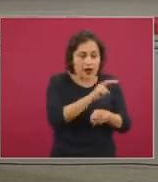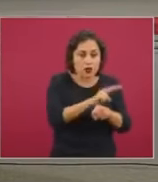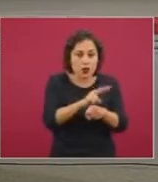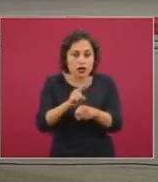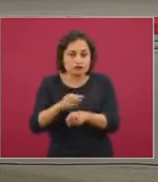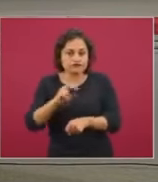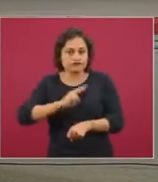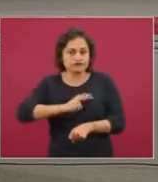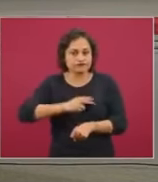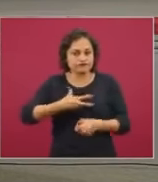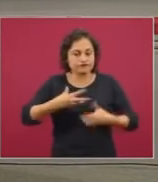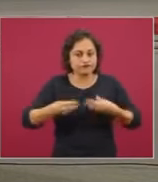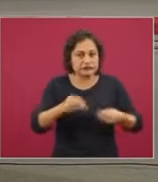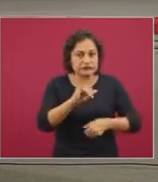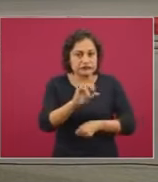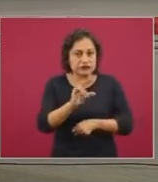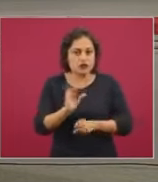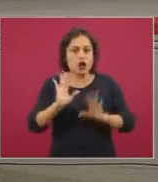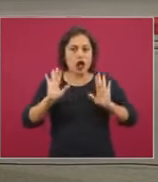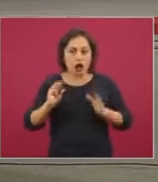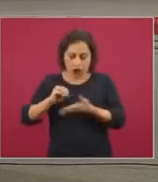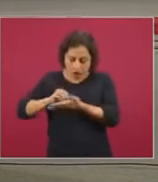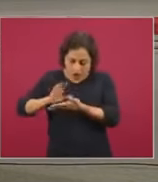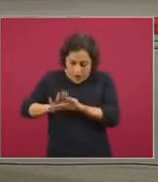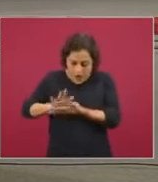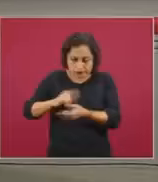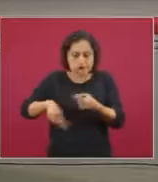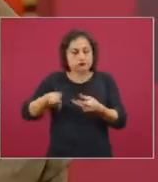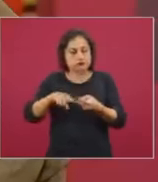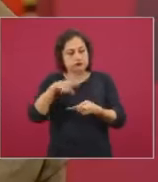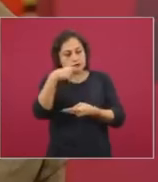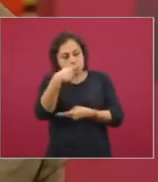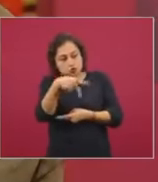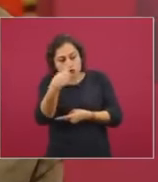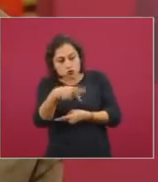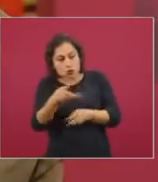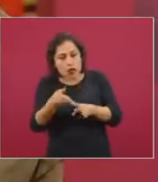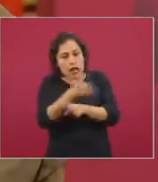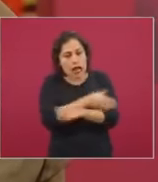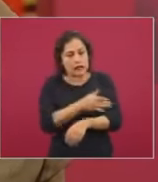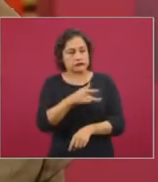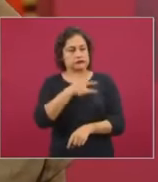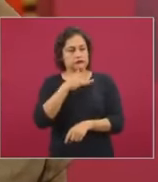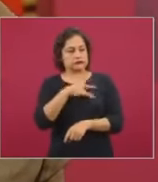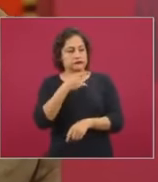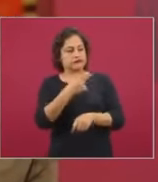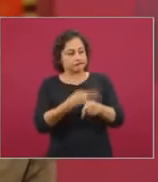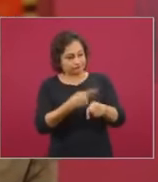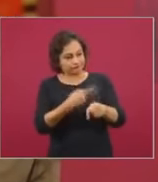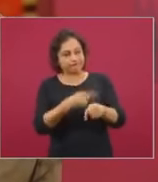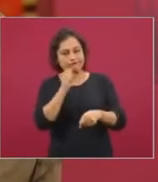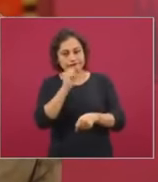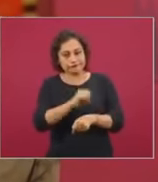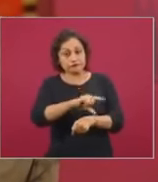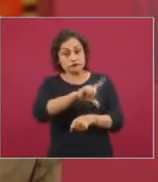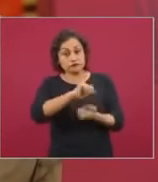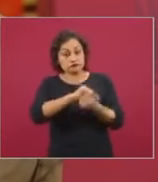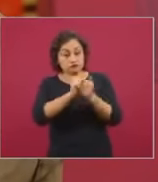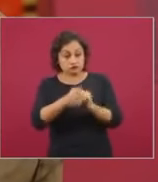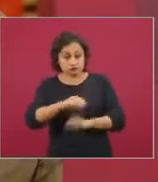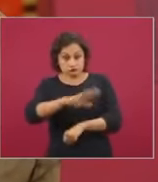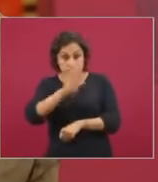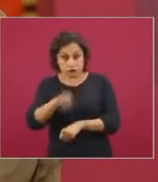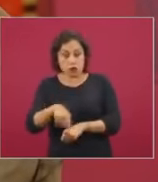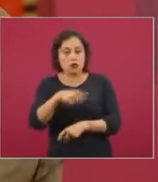estudio epidemiológico, cumplió con definición de caso operacional en vida y una vez fallecido además tuvo la posibilidad de una